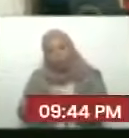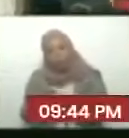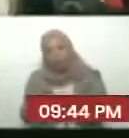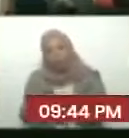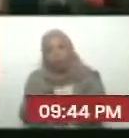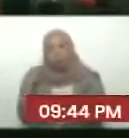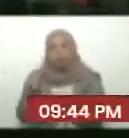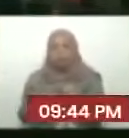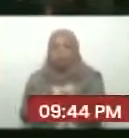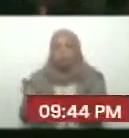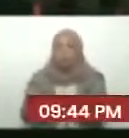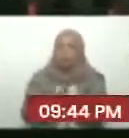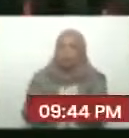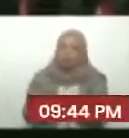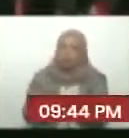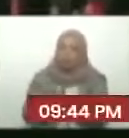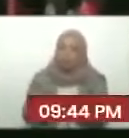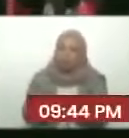Como dice